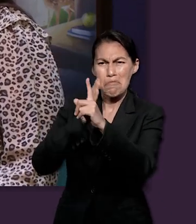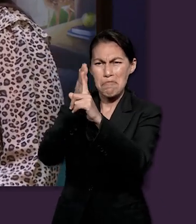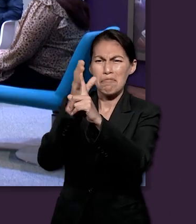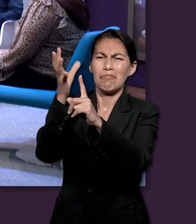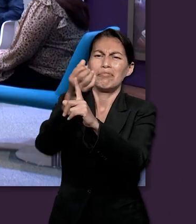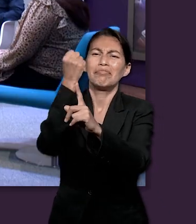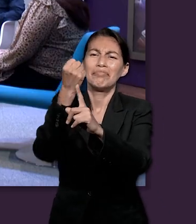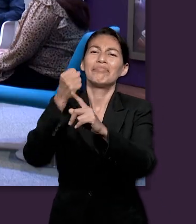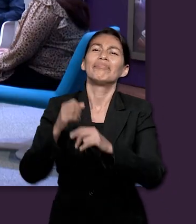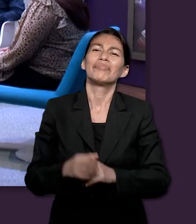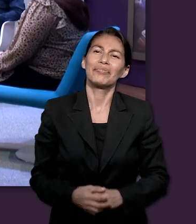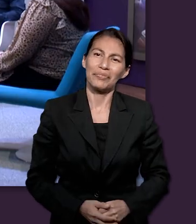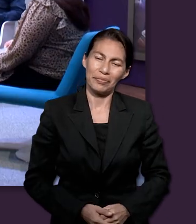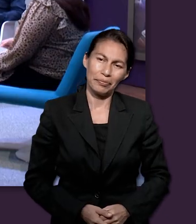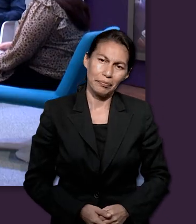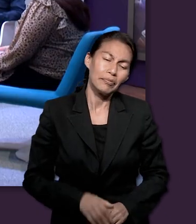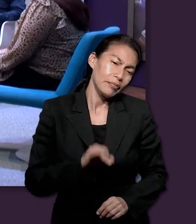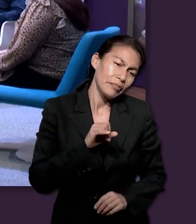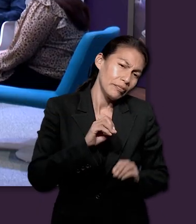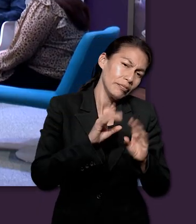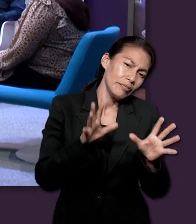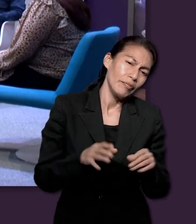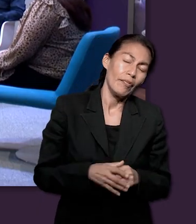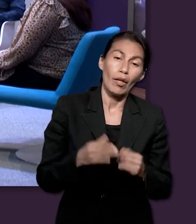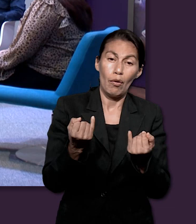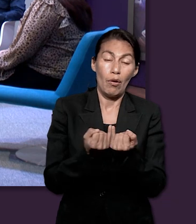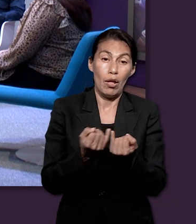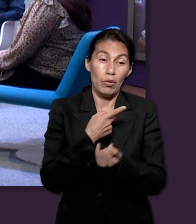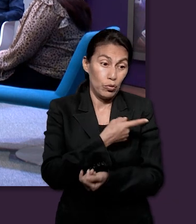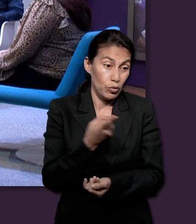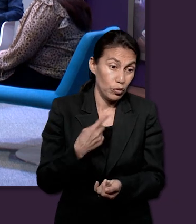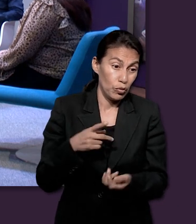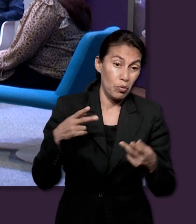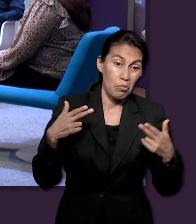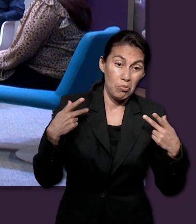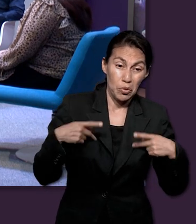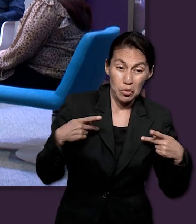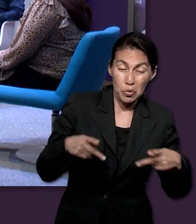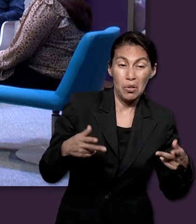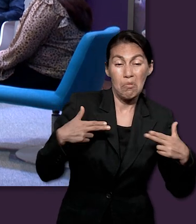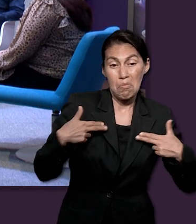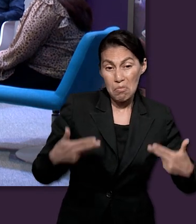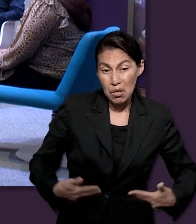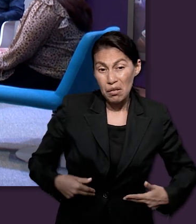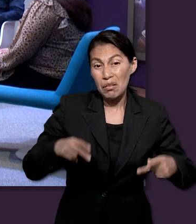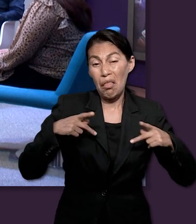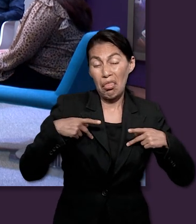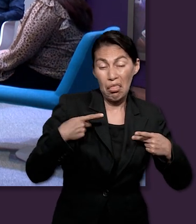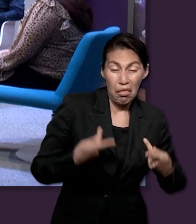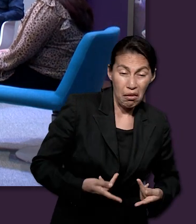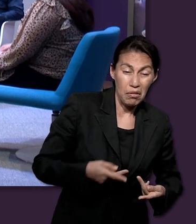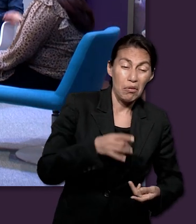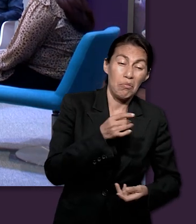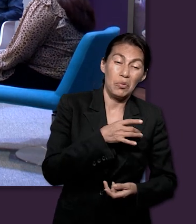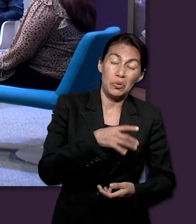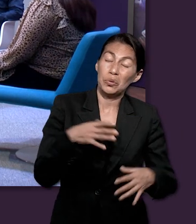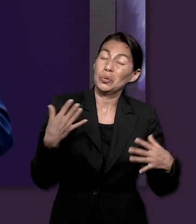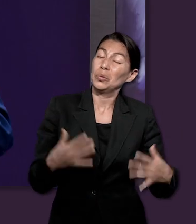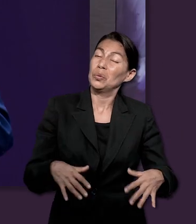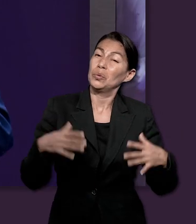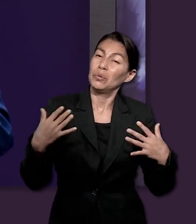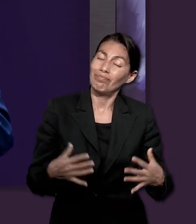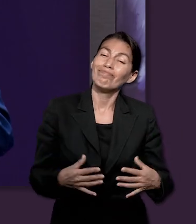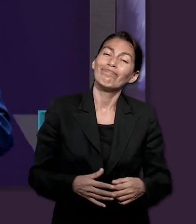Sí, también como seres humanos pues somos muy débiles, ¿no? Y también muy miedosos